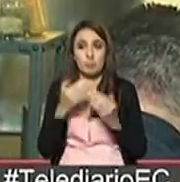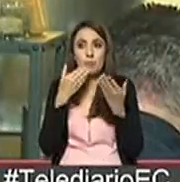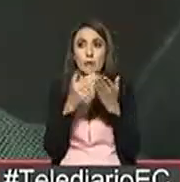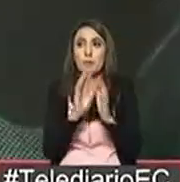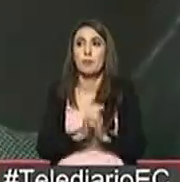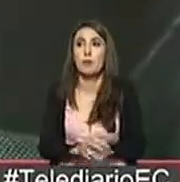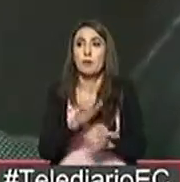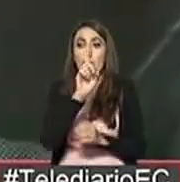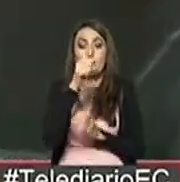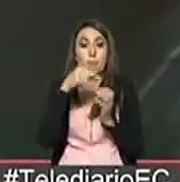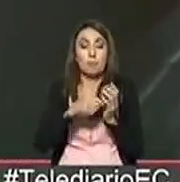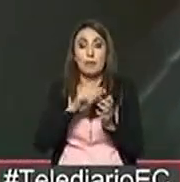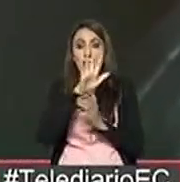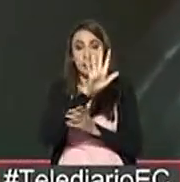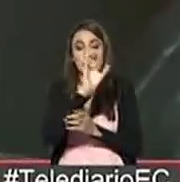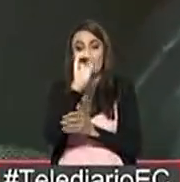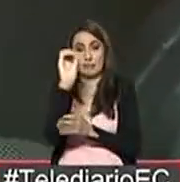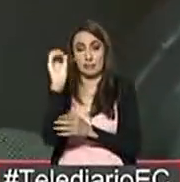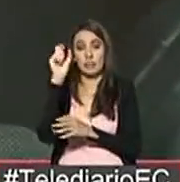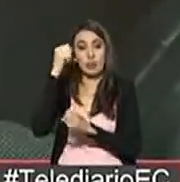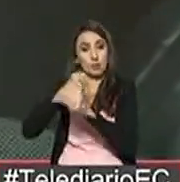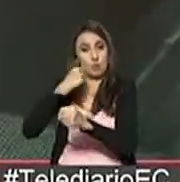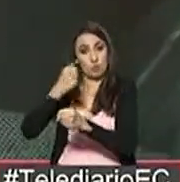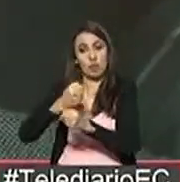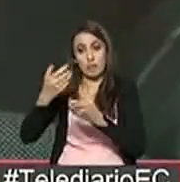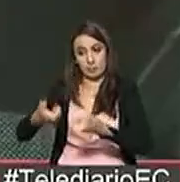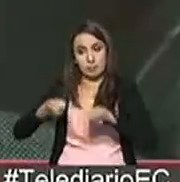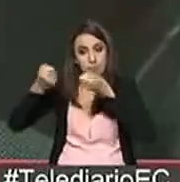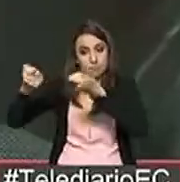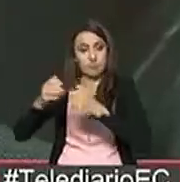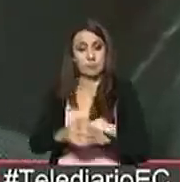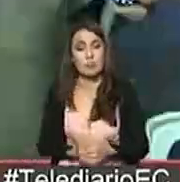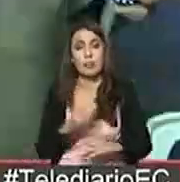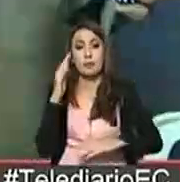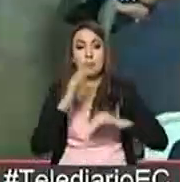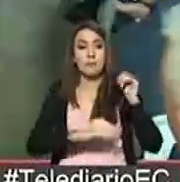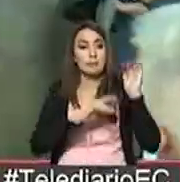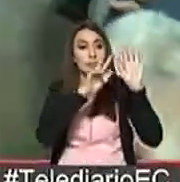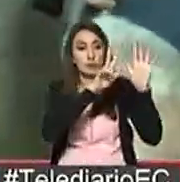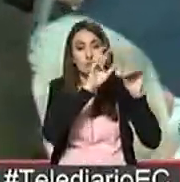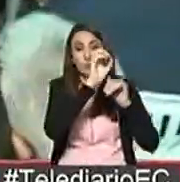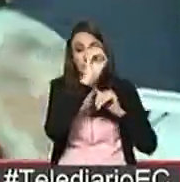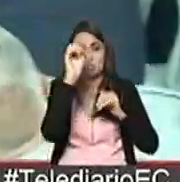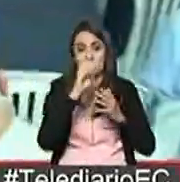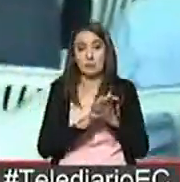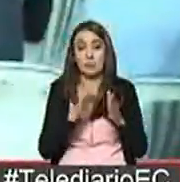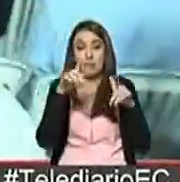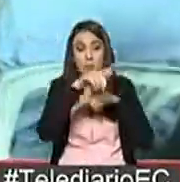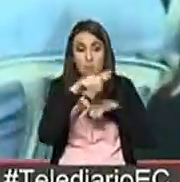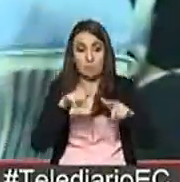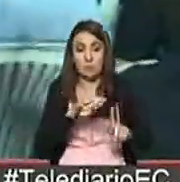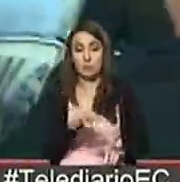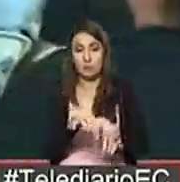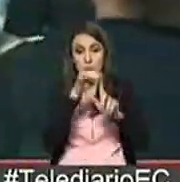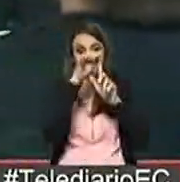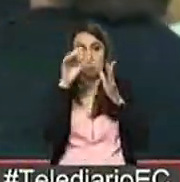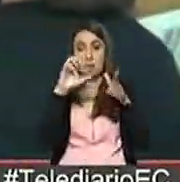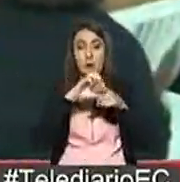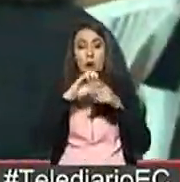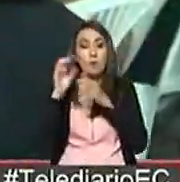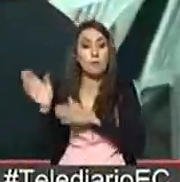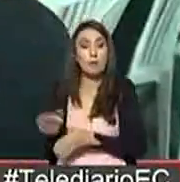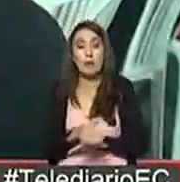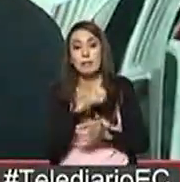de 1.500 plazas de empleo directo y más de 800 plazas de empleo indirectas relacionadas al tema de